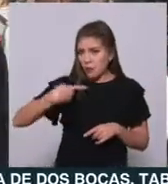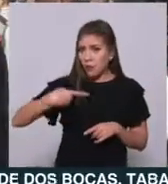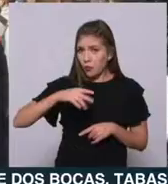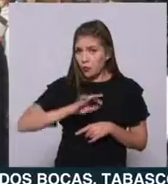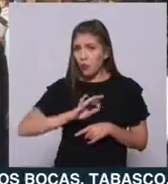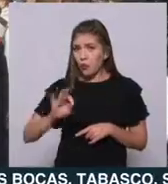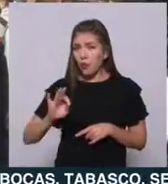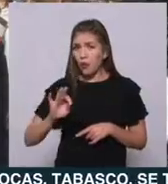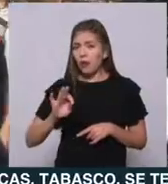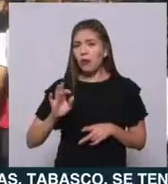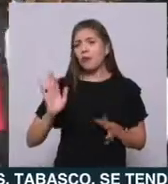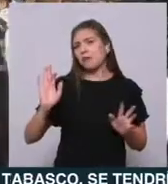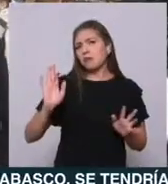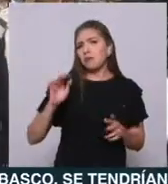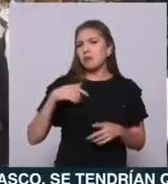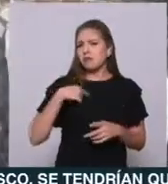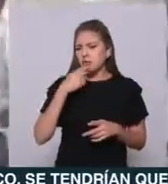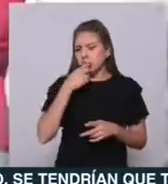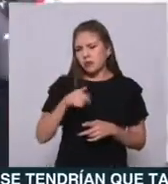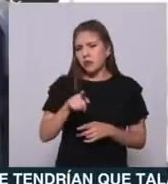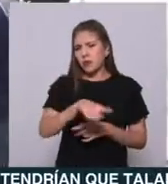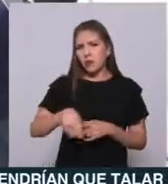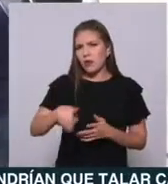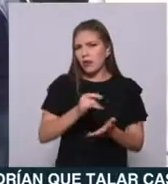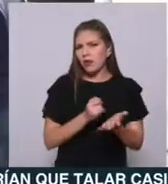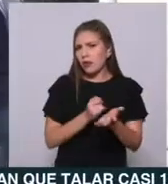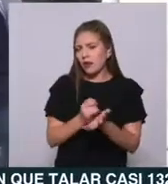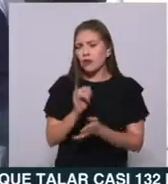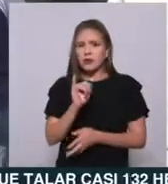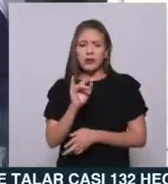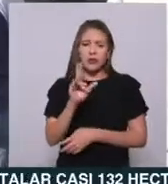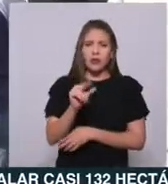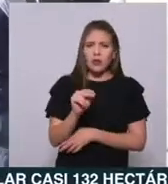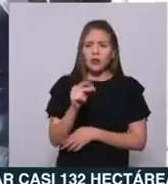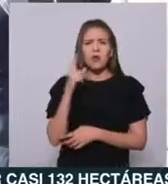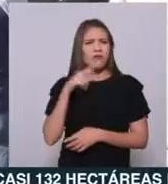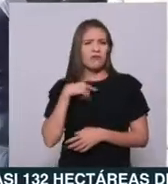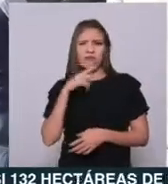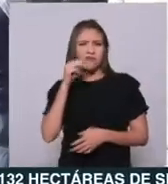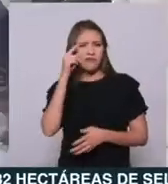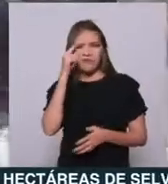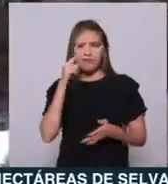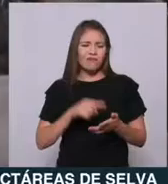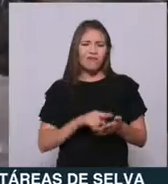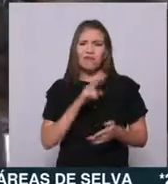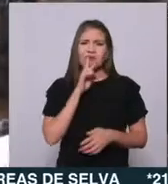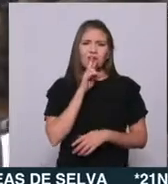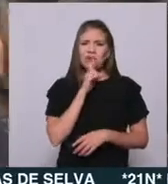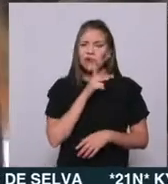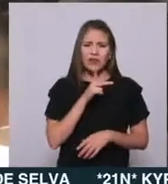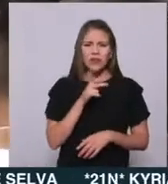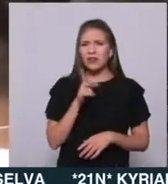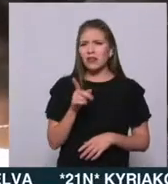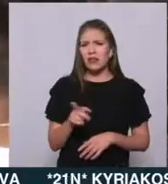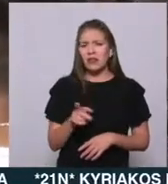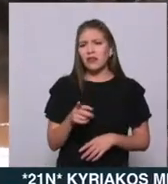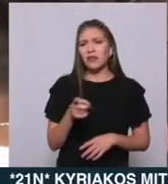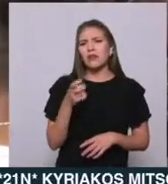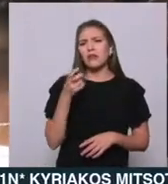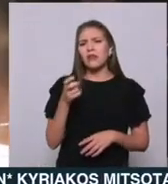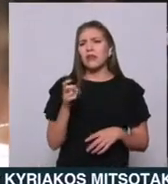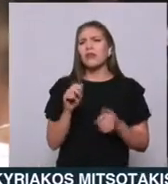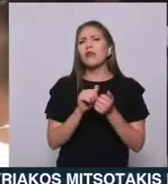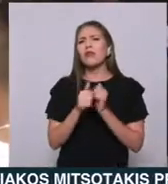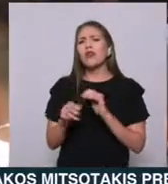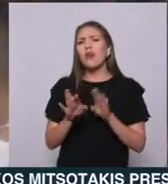que pues la decisión la tenían ellos, pero que honestamente yo no lo veía del todo apropiado, ¿no? Porque podía politizarse. Por supuesto. E inmediatamente